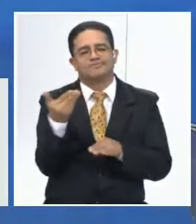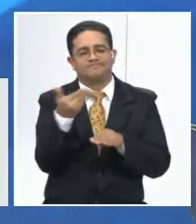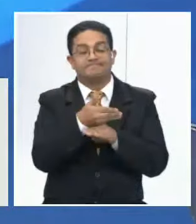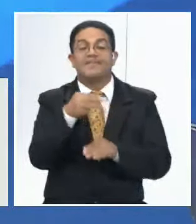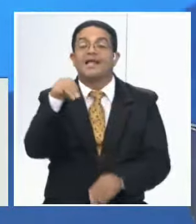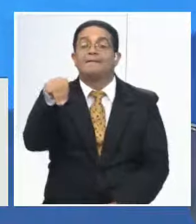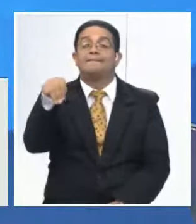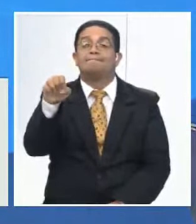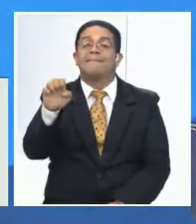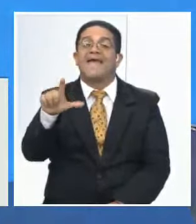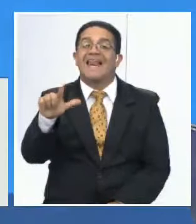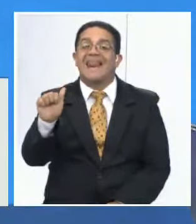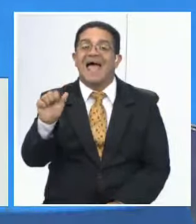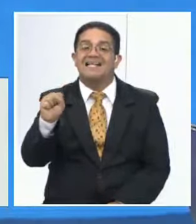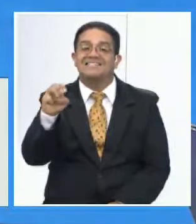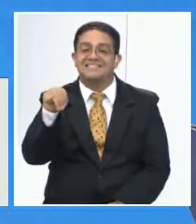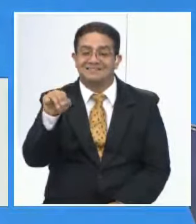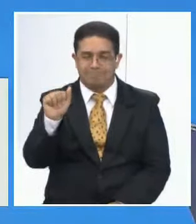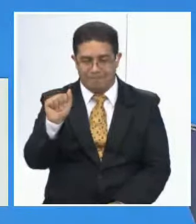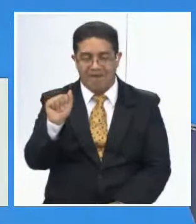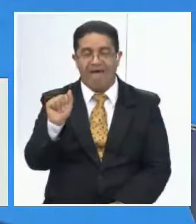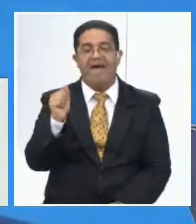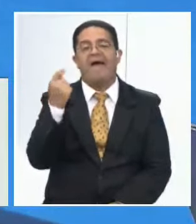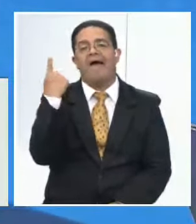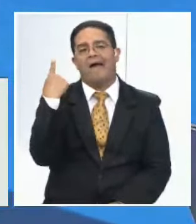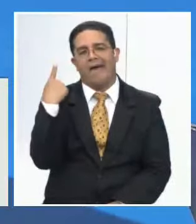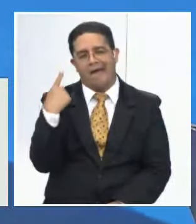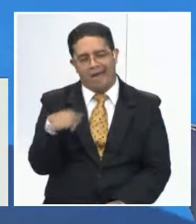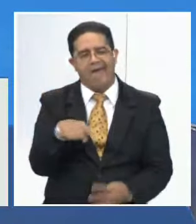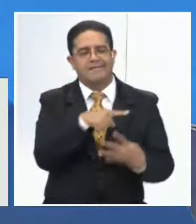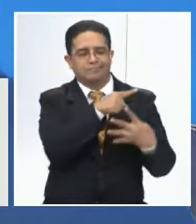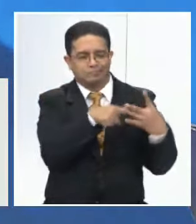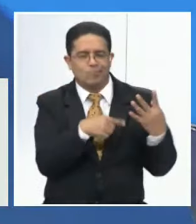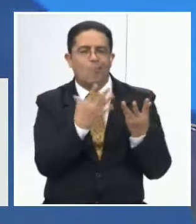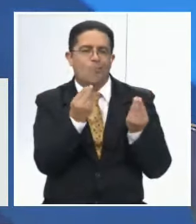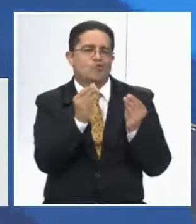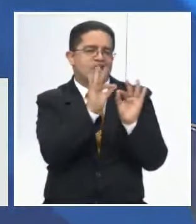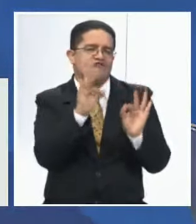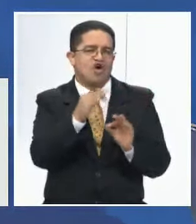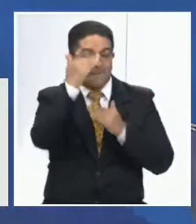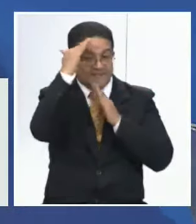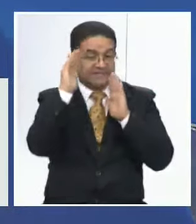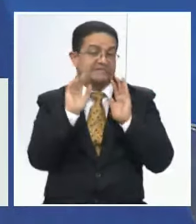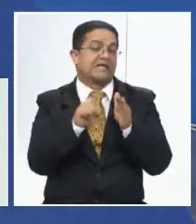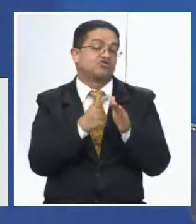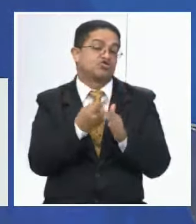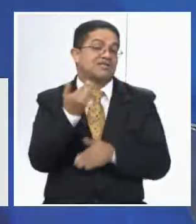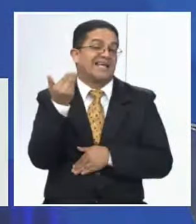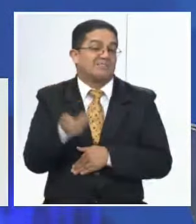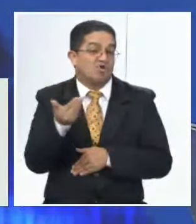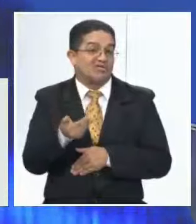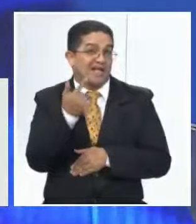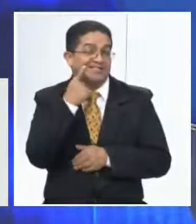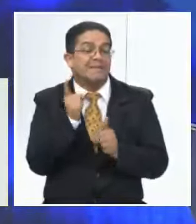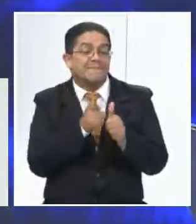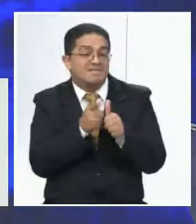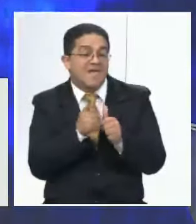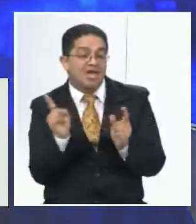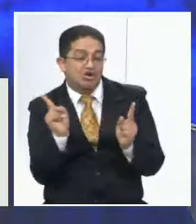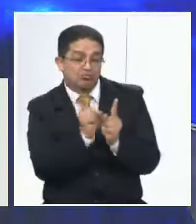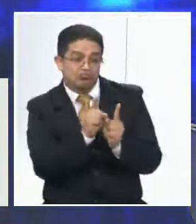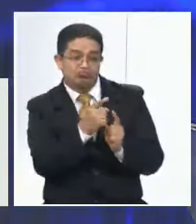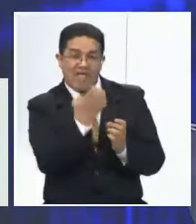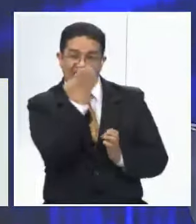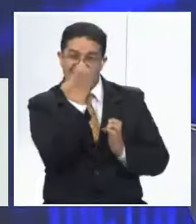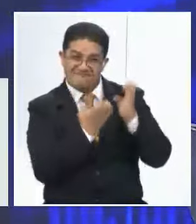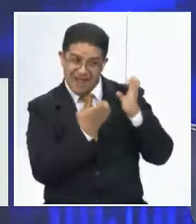mancha por exposición solar, entonces tenemos diverso un abanico de tratamientos dependiendo, por eso es importante siempre realizar un diagnóstico, una evaluación y